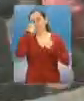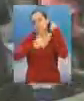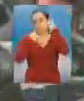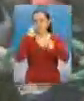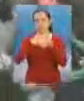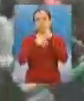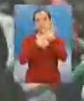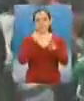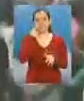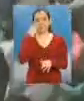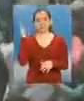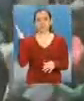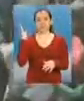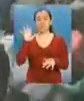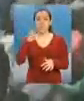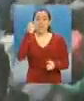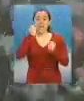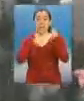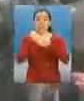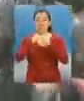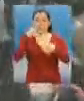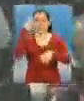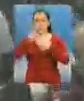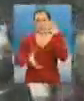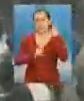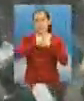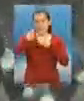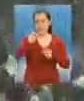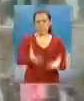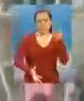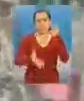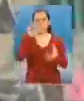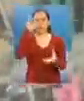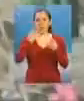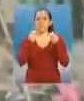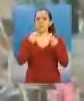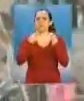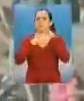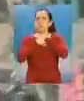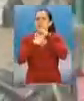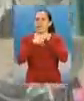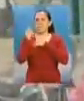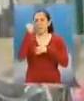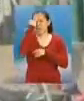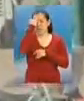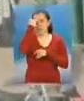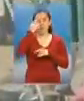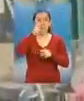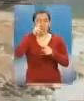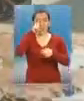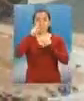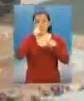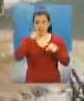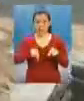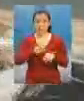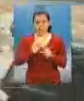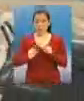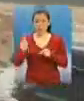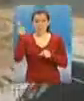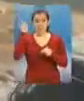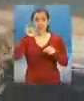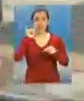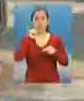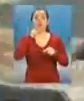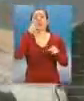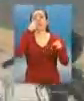estas imágenes, volcaron un carro y enseguida le prendieron en llamas. Este desastre industrial se dio en 1984, donde más de